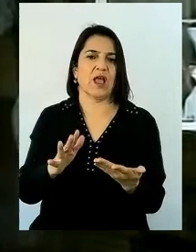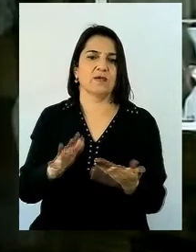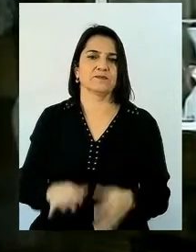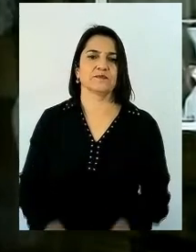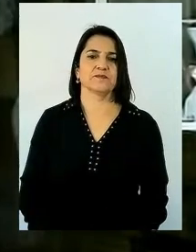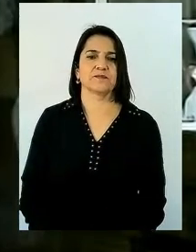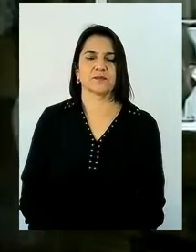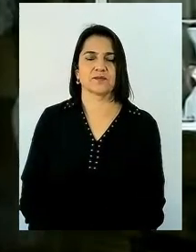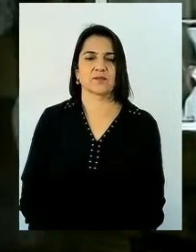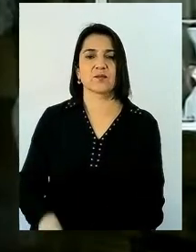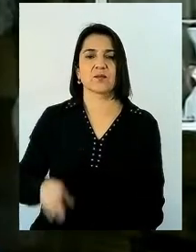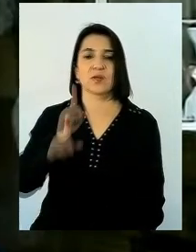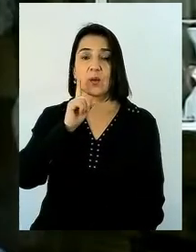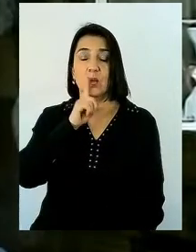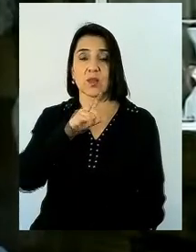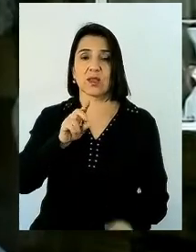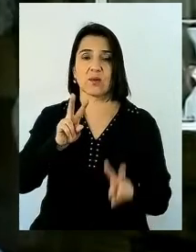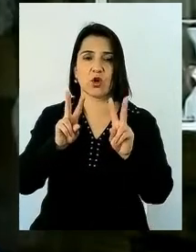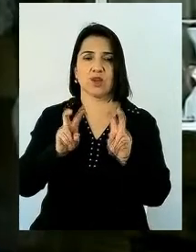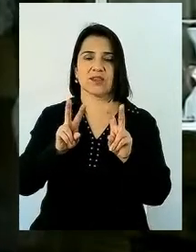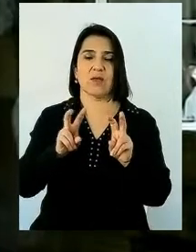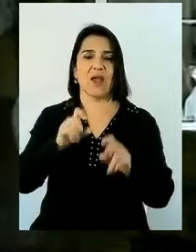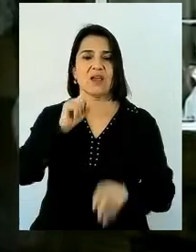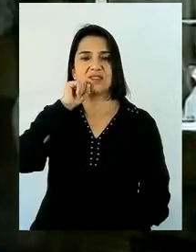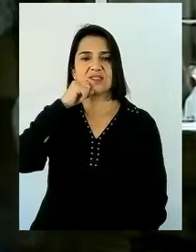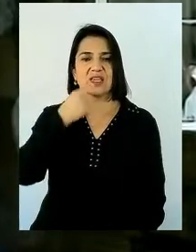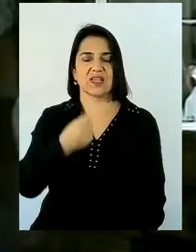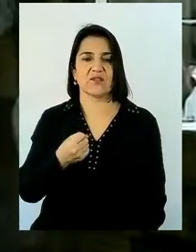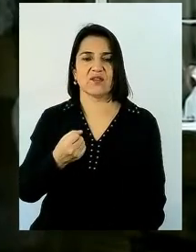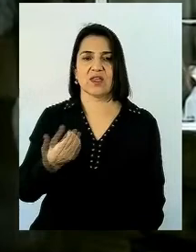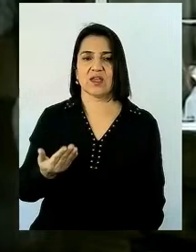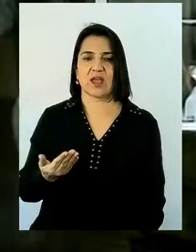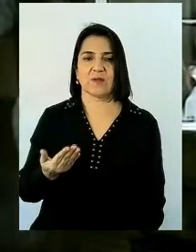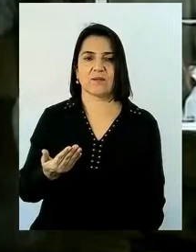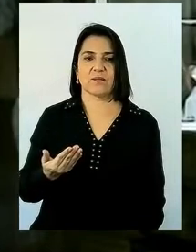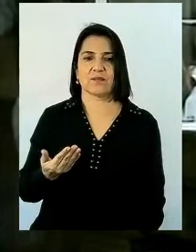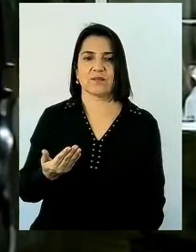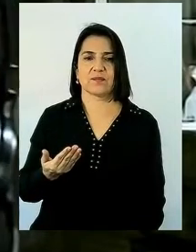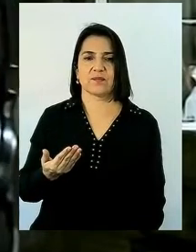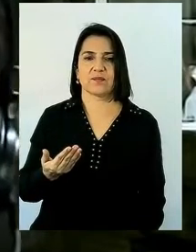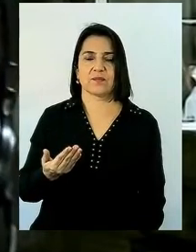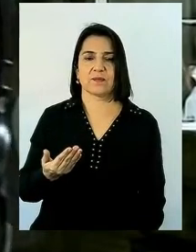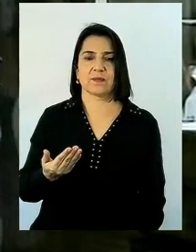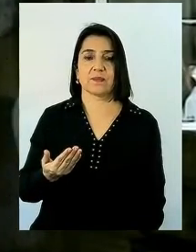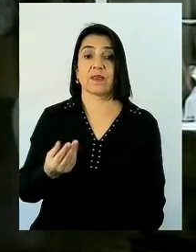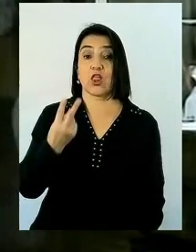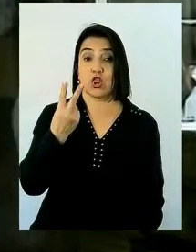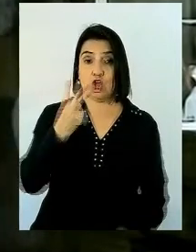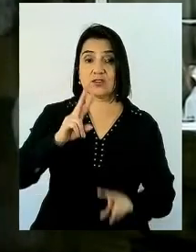punto es el resultado de tener dos acciones